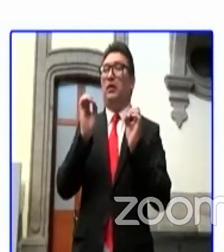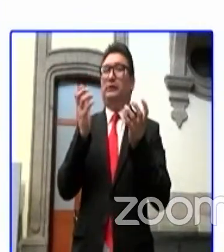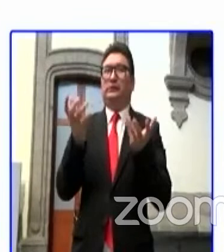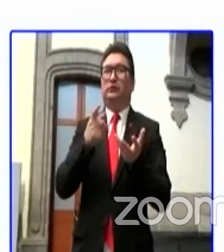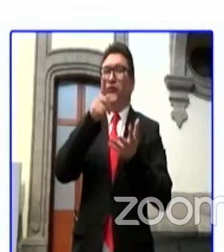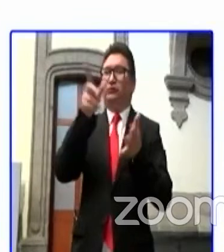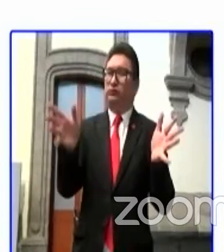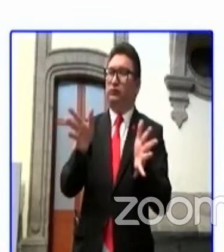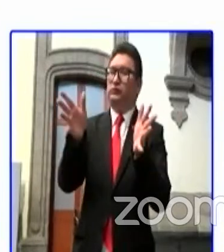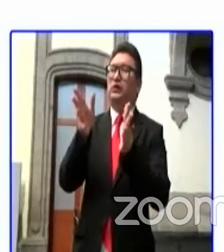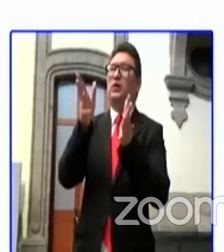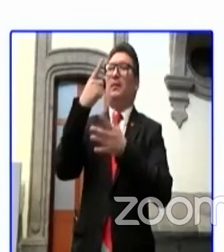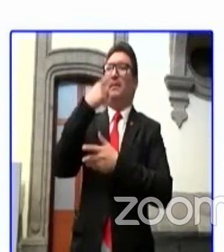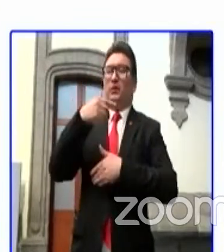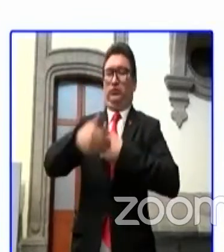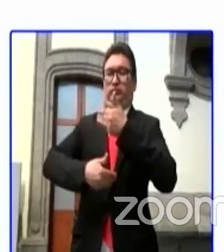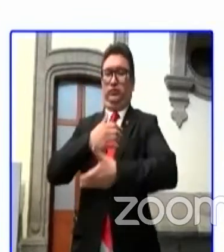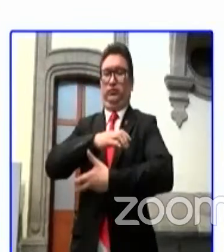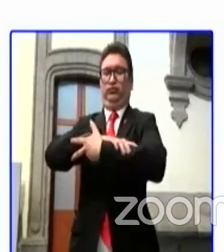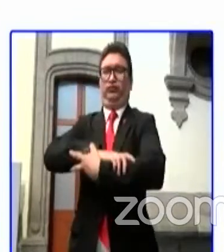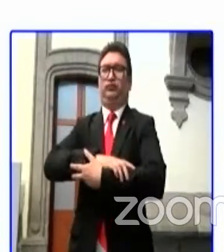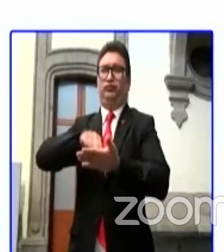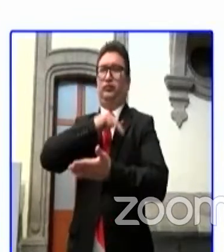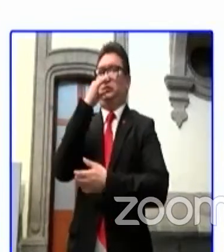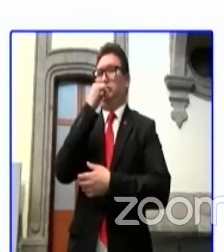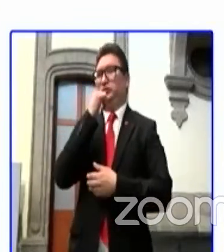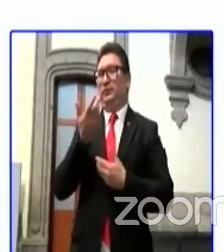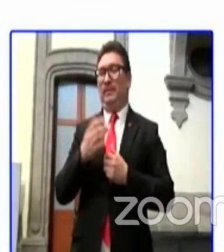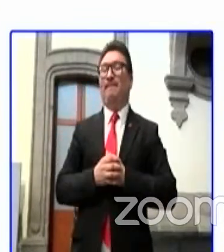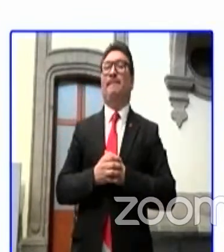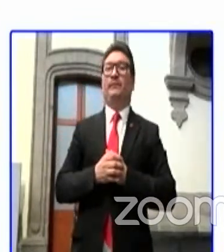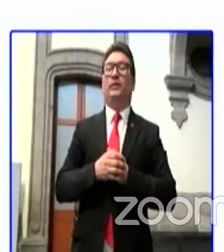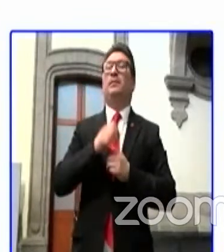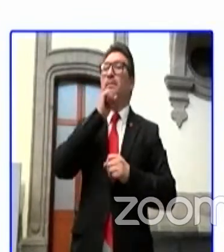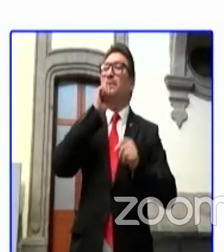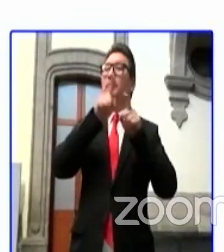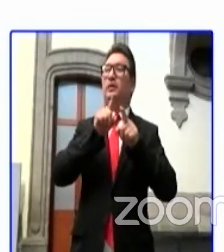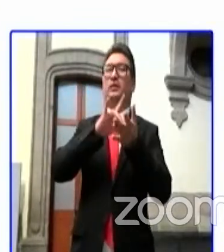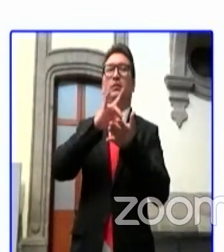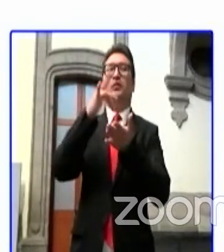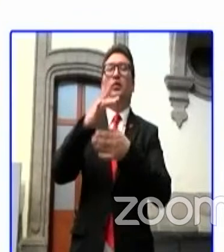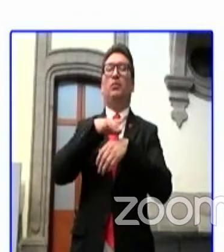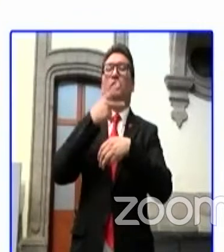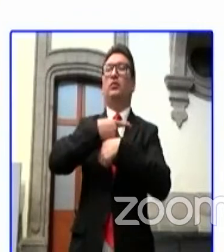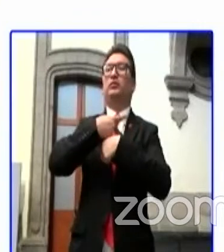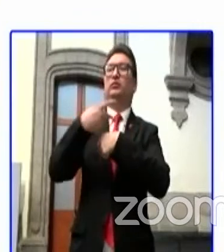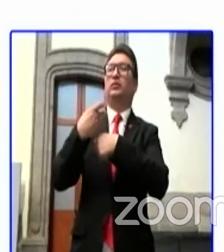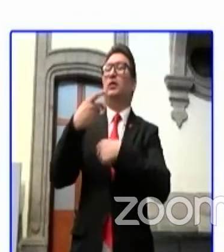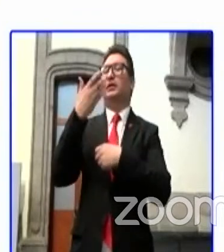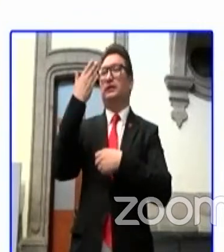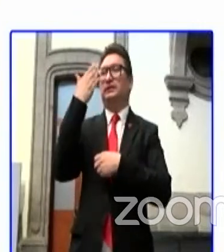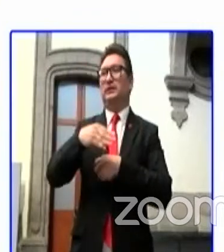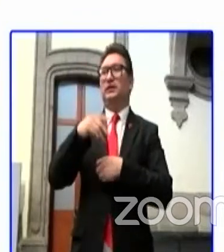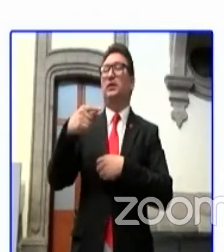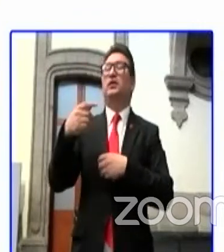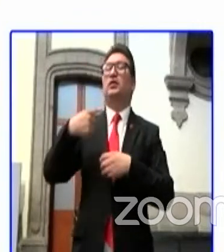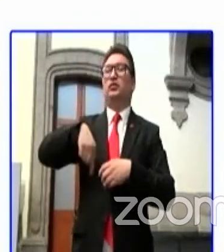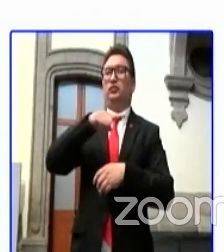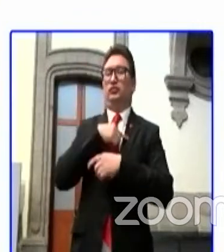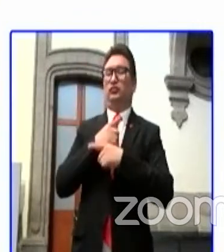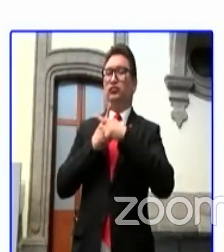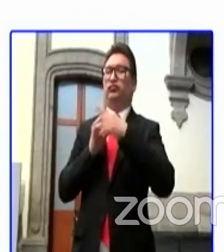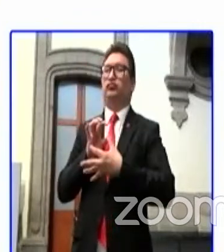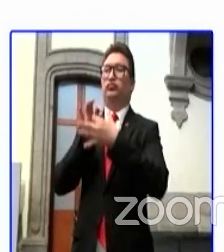promovido este paso no sería posible. También agradecer la invitación a formar parte de este gran